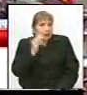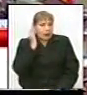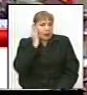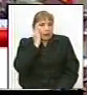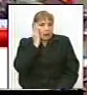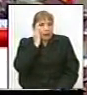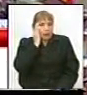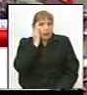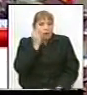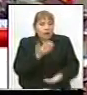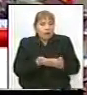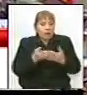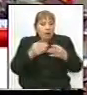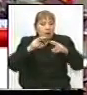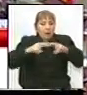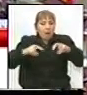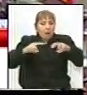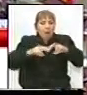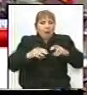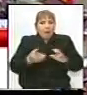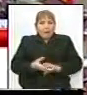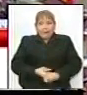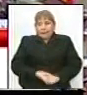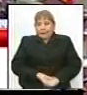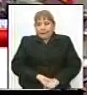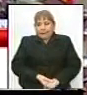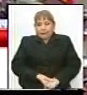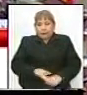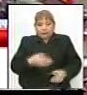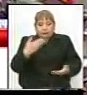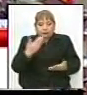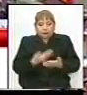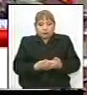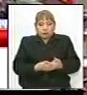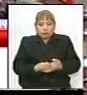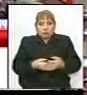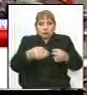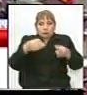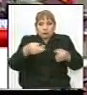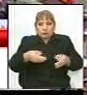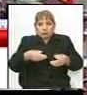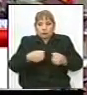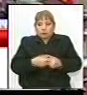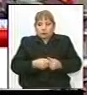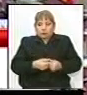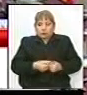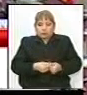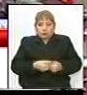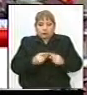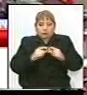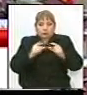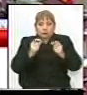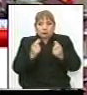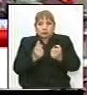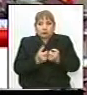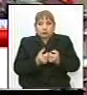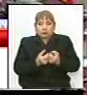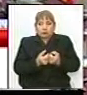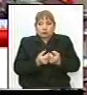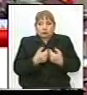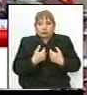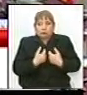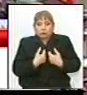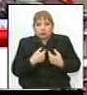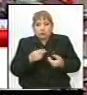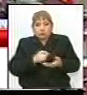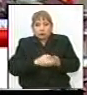de que eso está en proceso de investigación, y se llega a la conclusión de que el partido Podemos tiene su